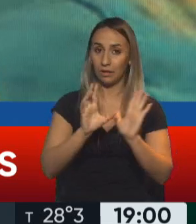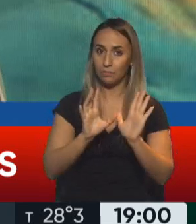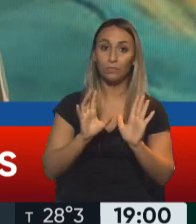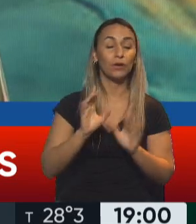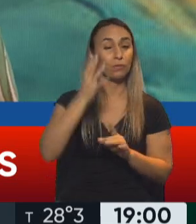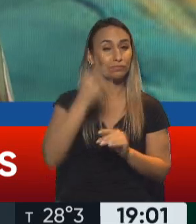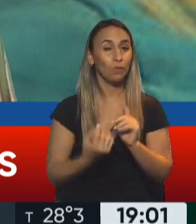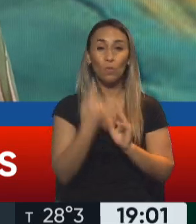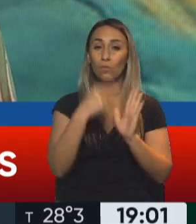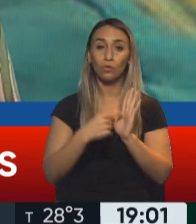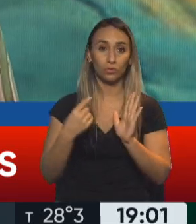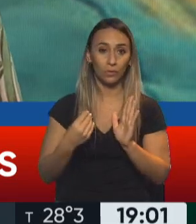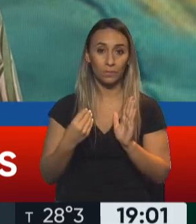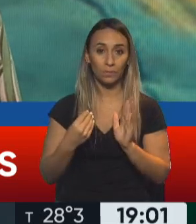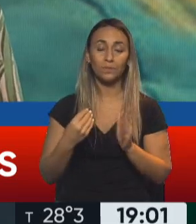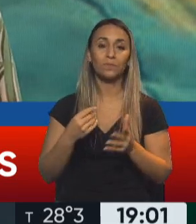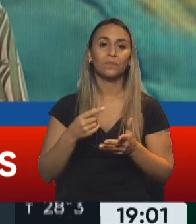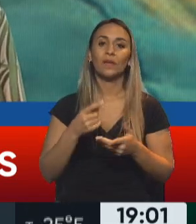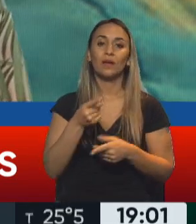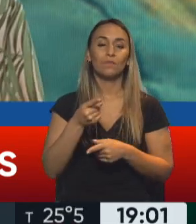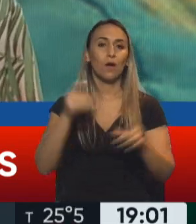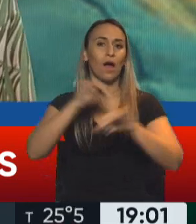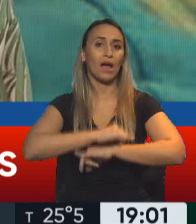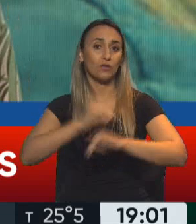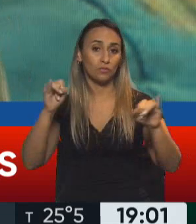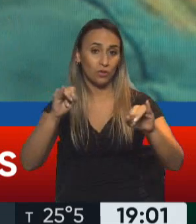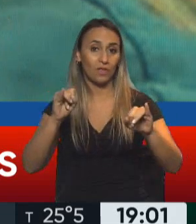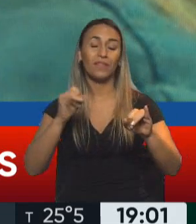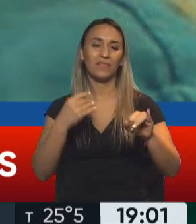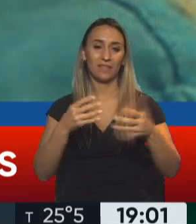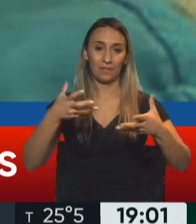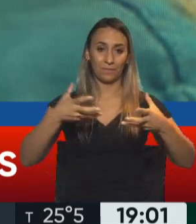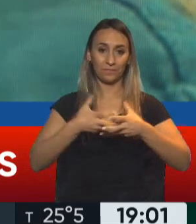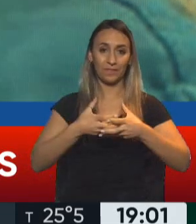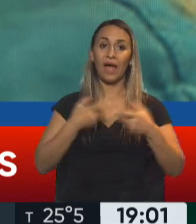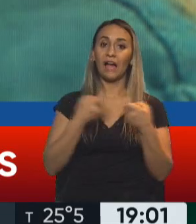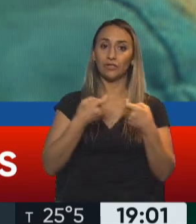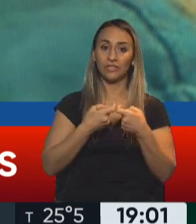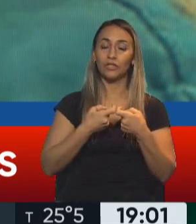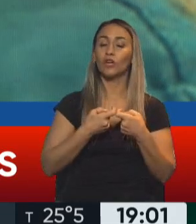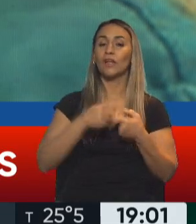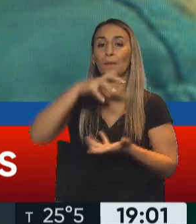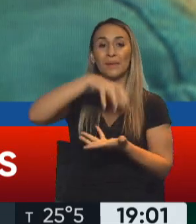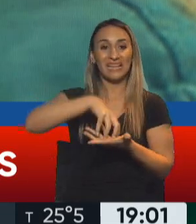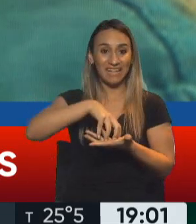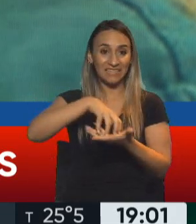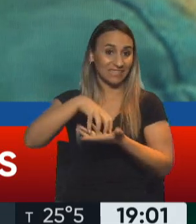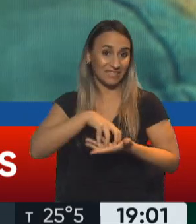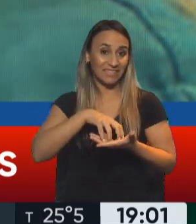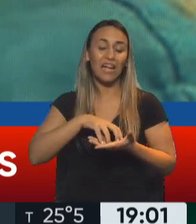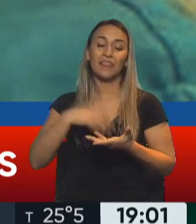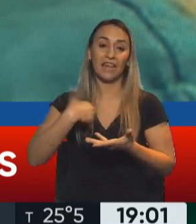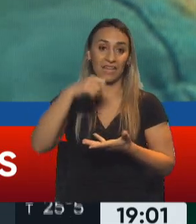tienen que ver justamente con el comunicado que lanzó la Asociación Empresaria Argentina, que si querés podemos comenzar